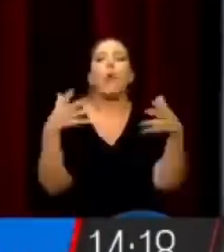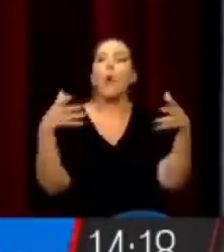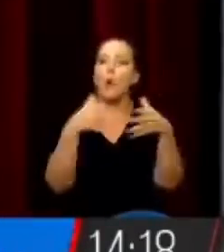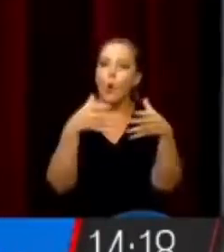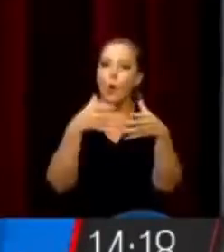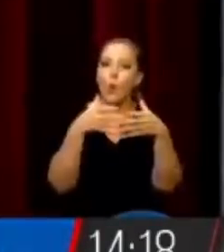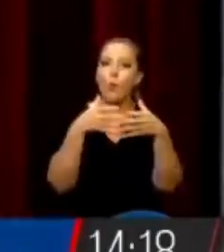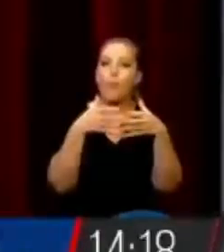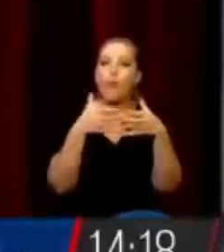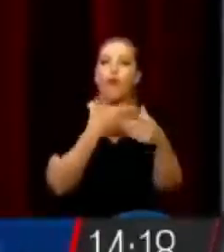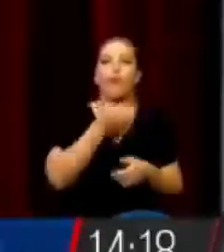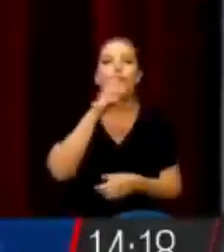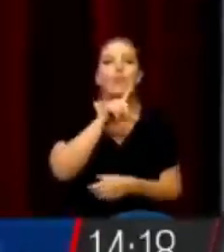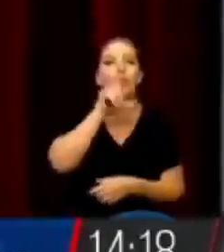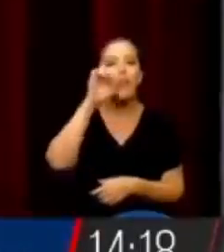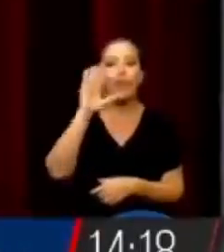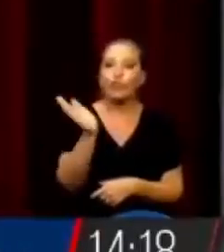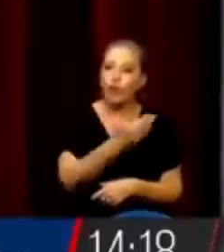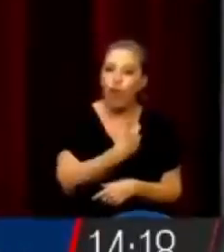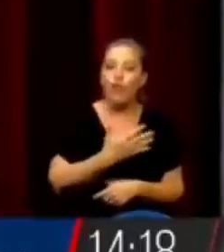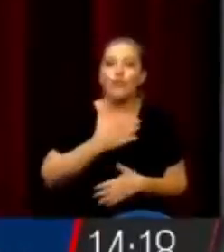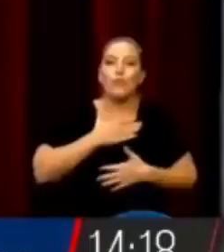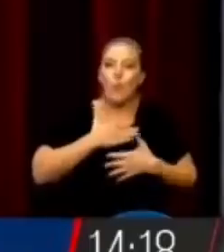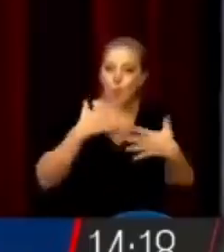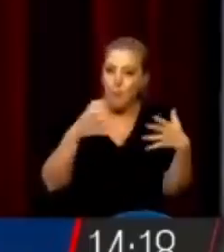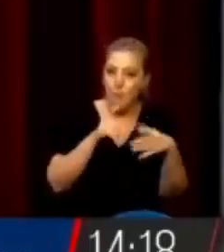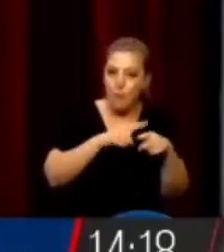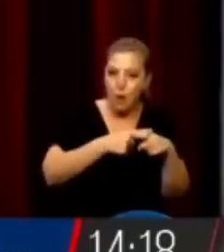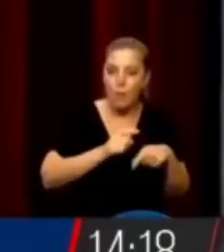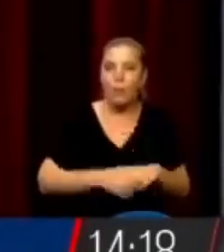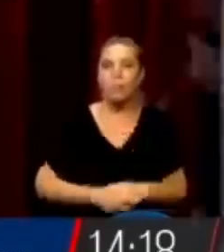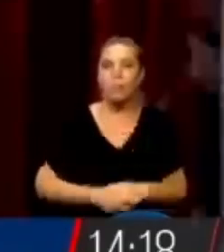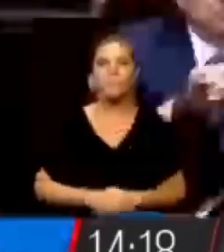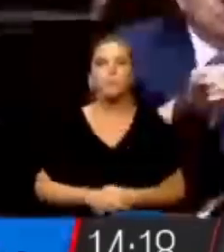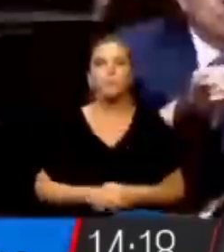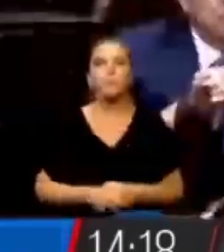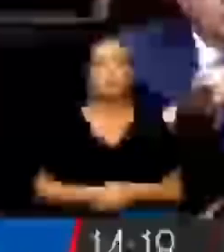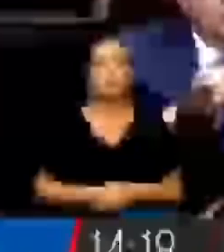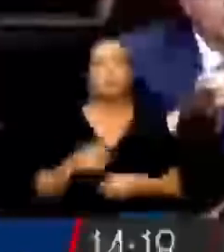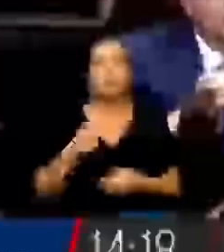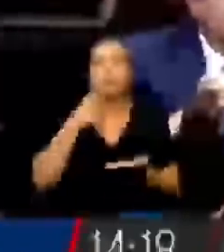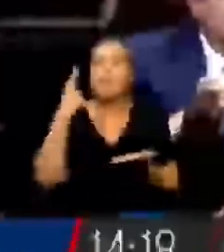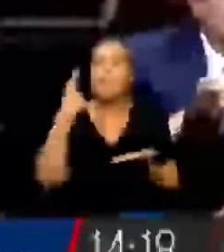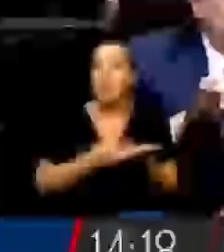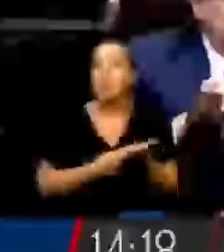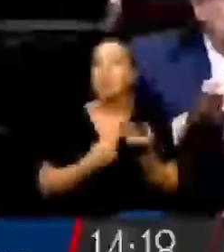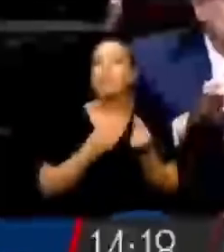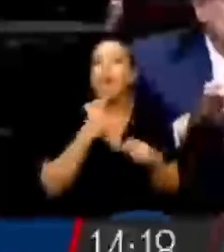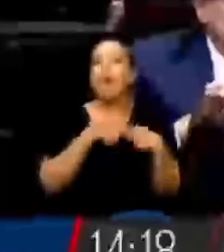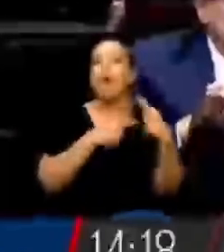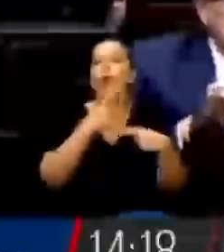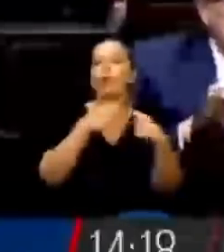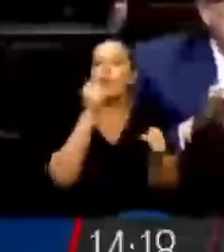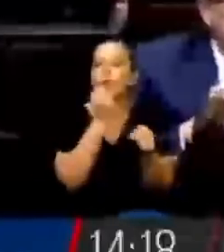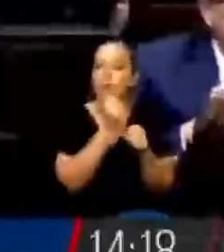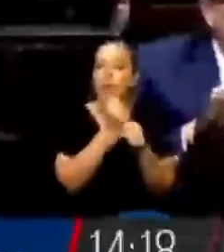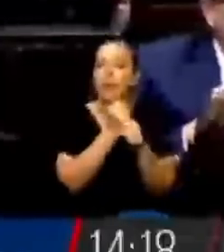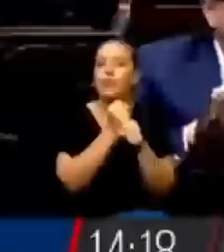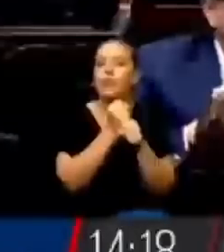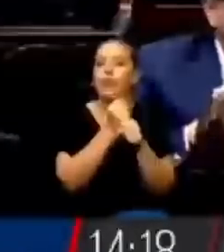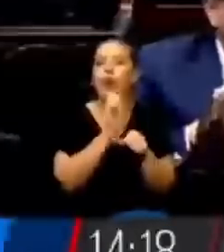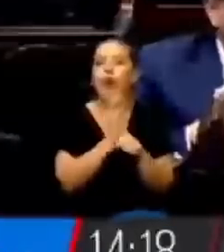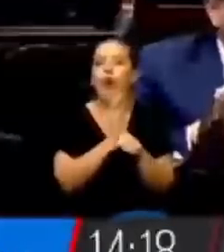Sos un empresario argentino, tenés una posición de liderazgo, me parece que hay que ser un poco más cuidadoso en las